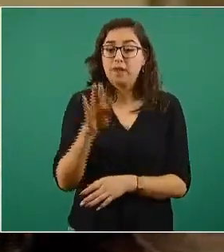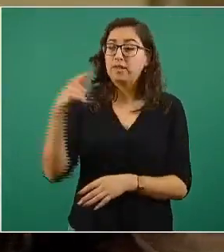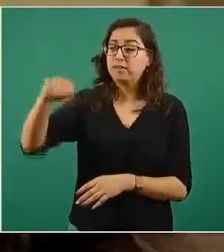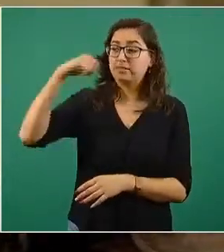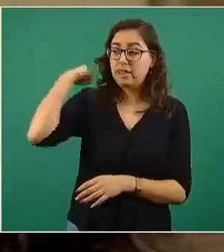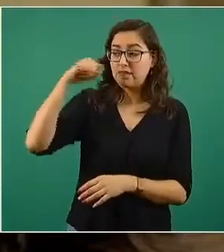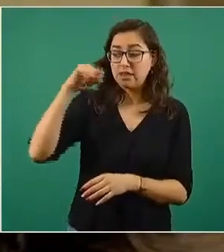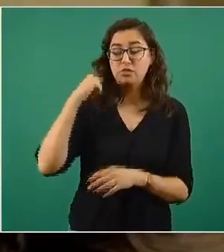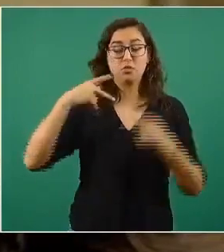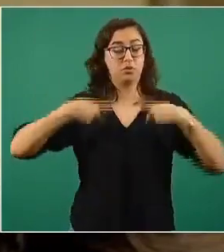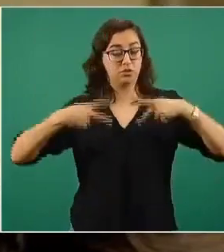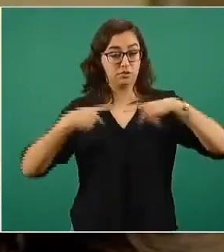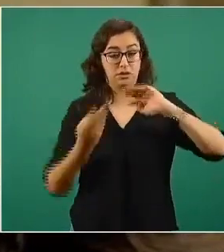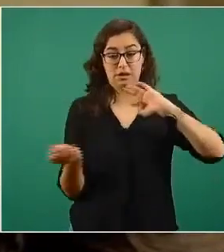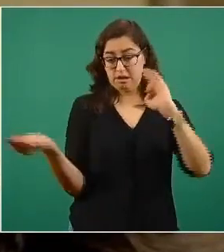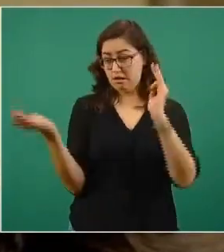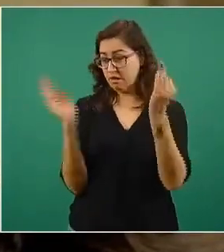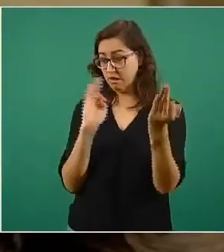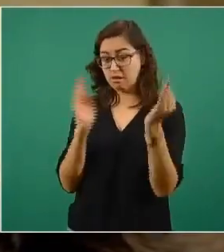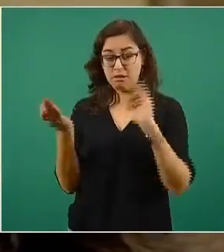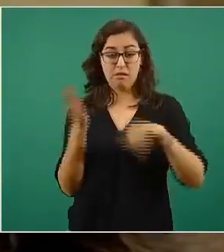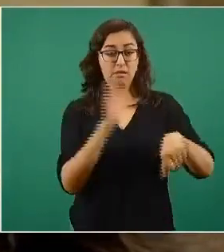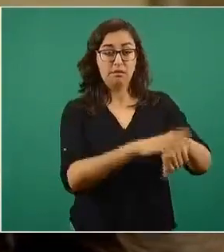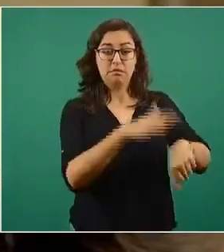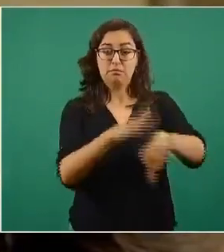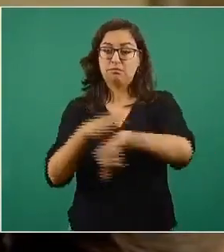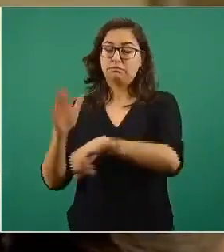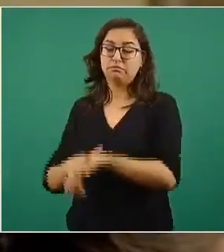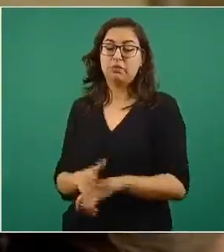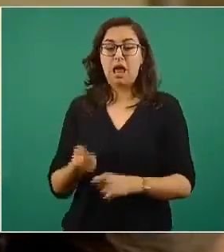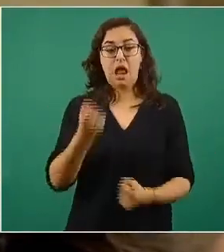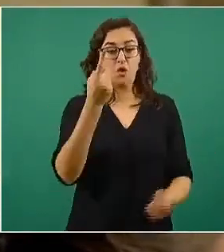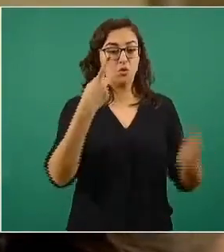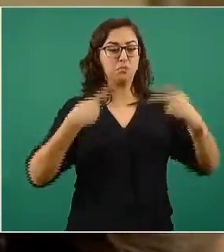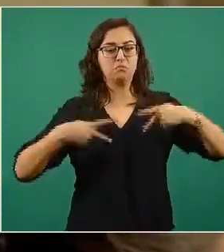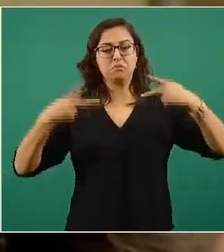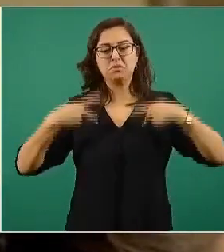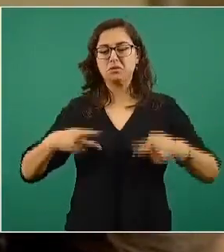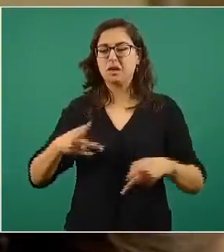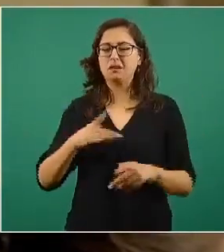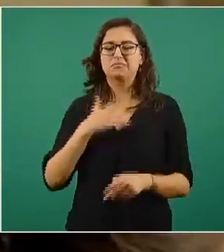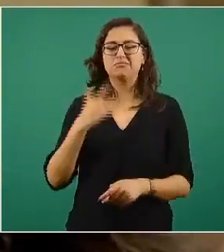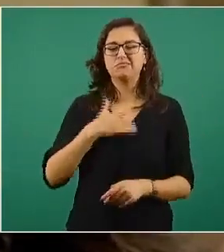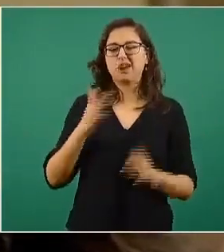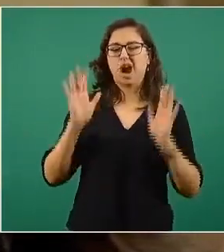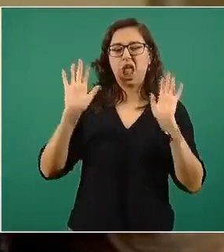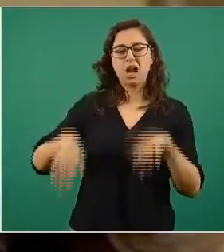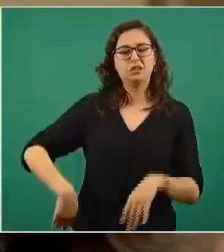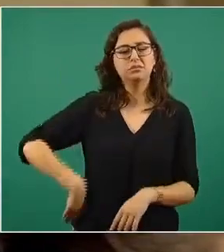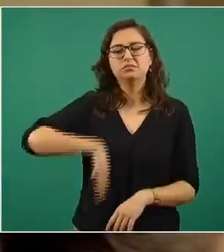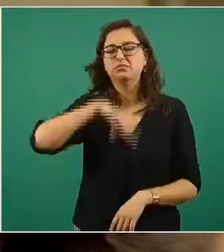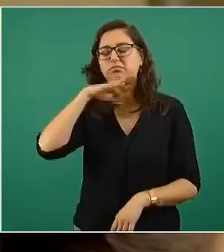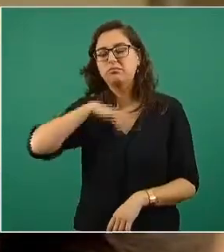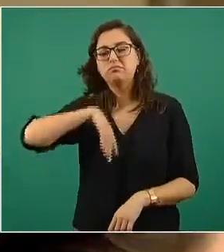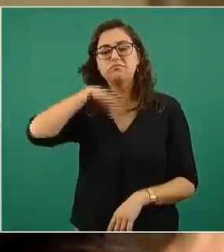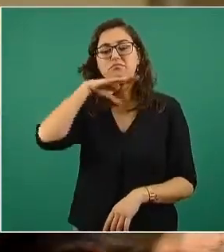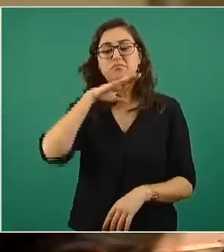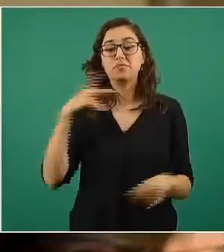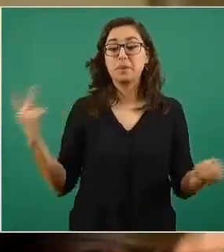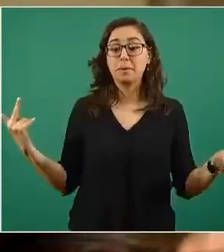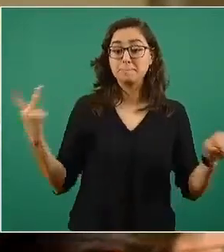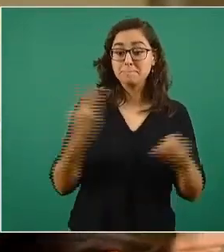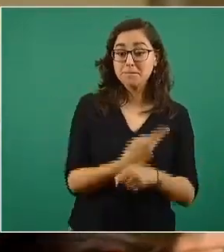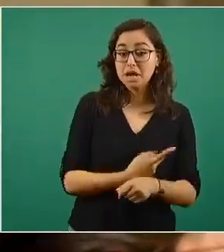los alrededores, para no evitar relajarse, porque hay un fenómeno social que siempre ocurre que cambiamos